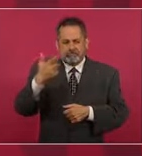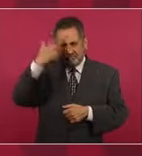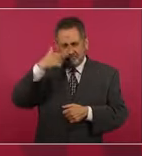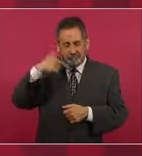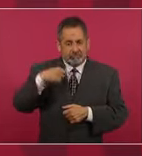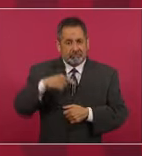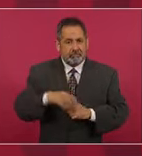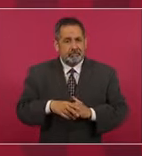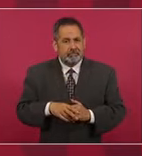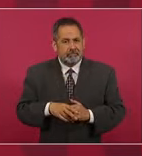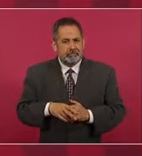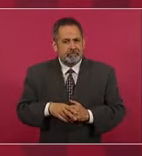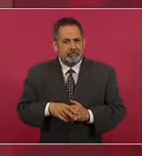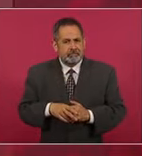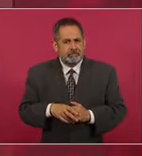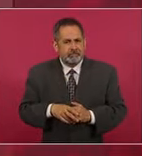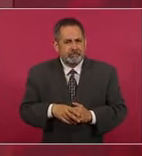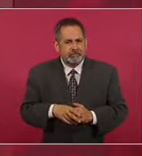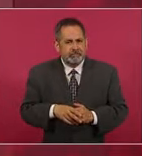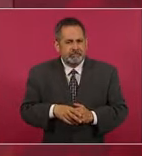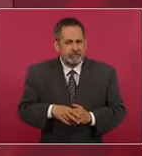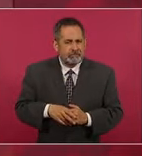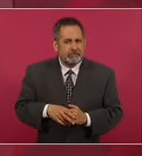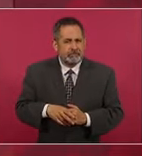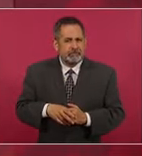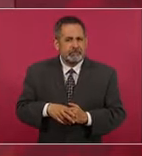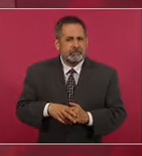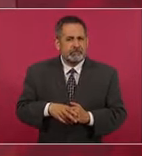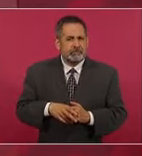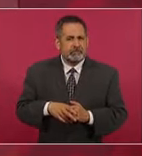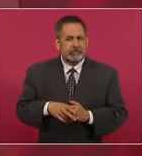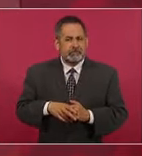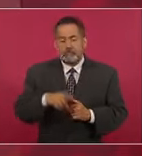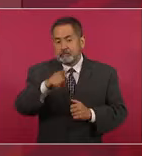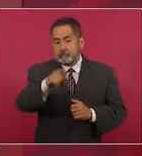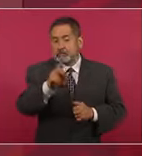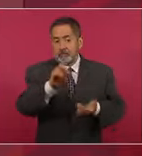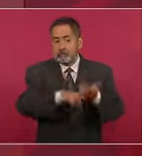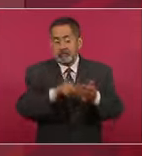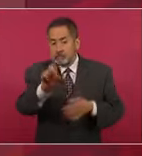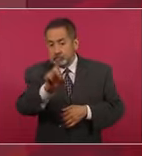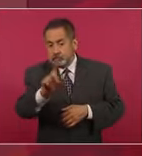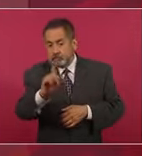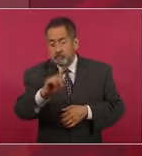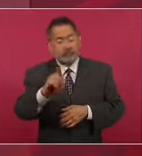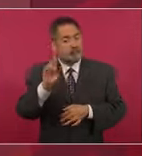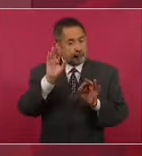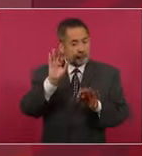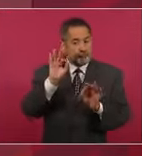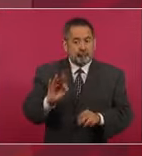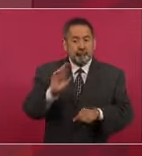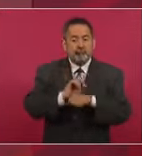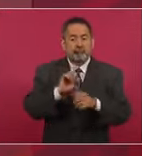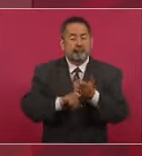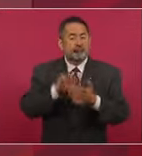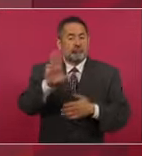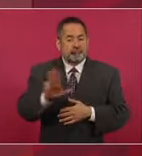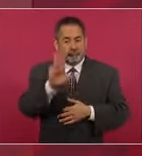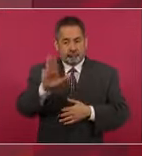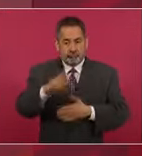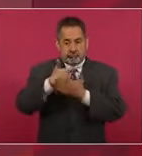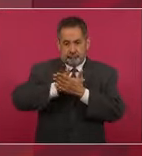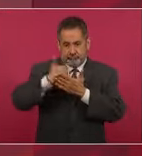empieza… No, pero eso fue el domingo, estoy hablando del miércoles. del